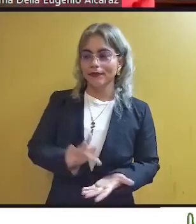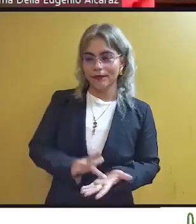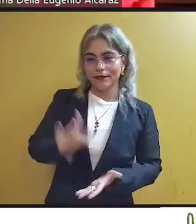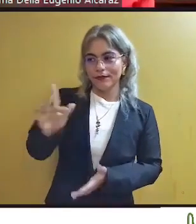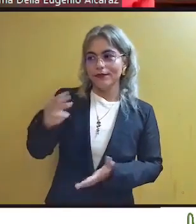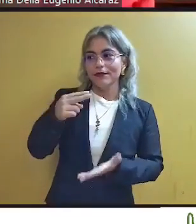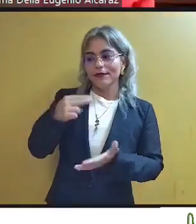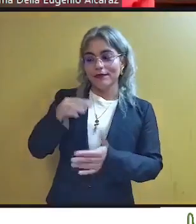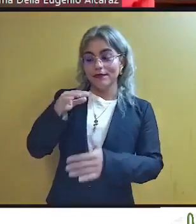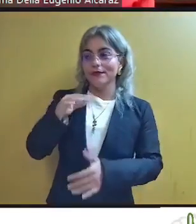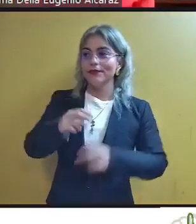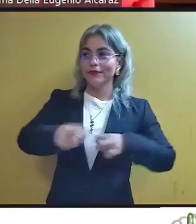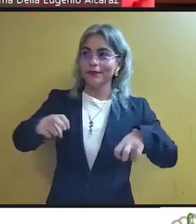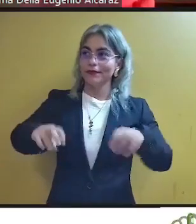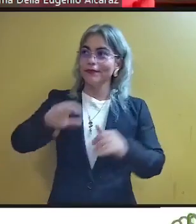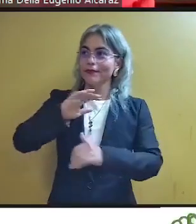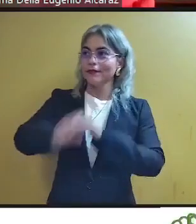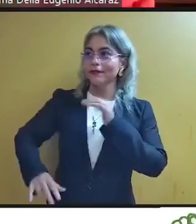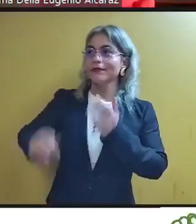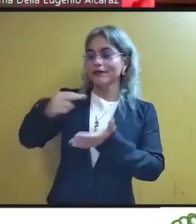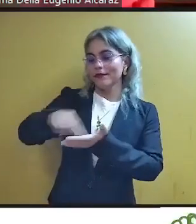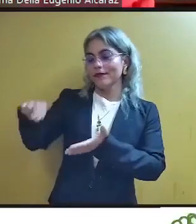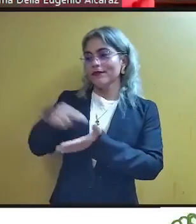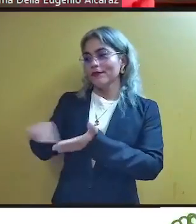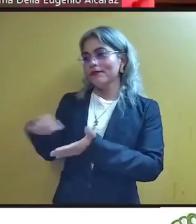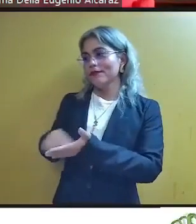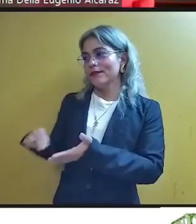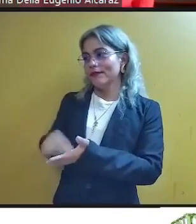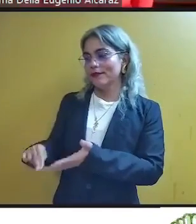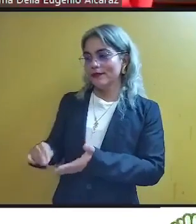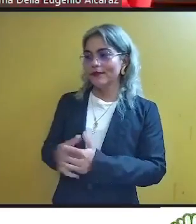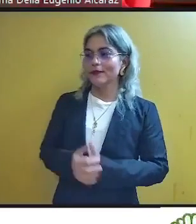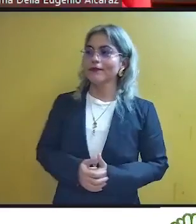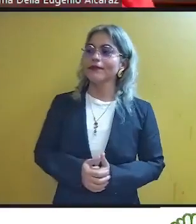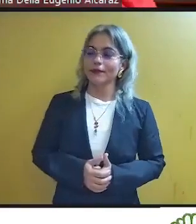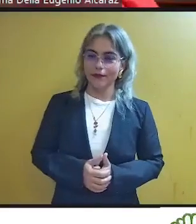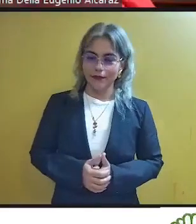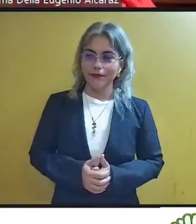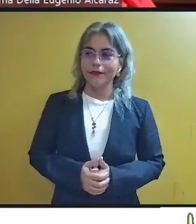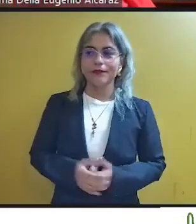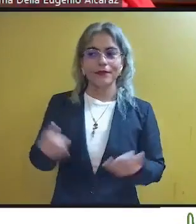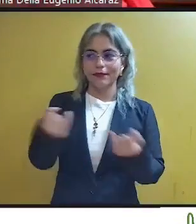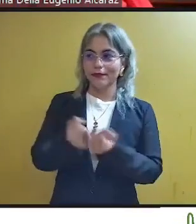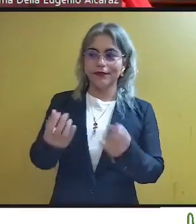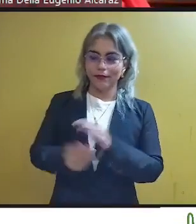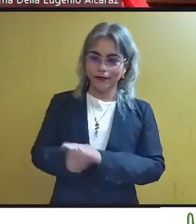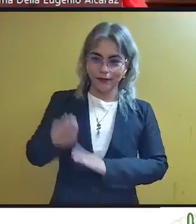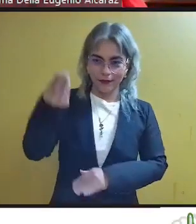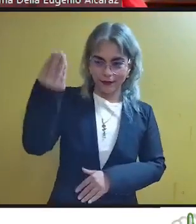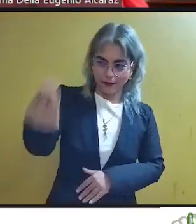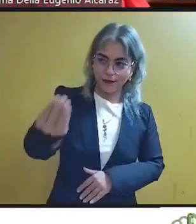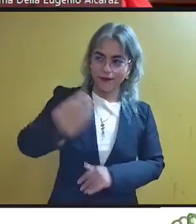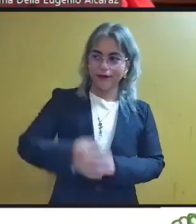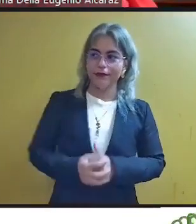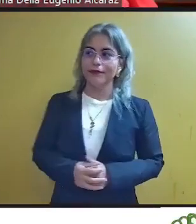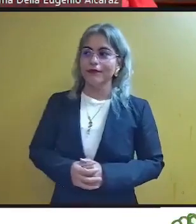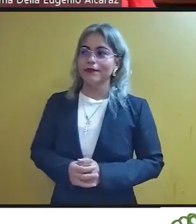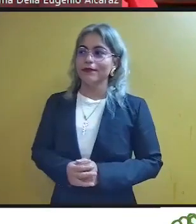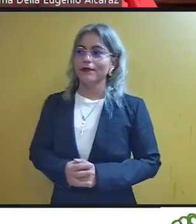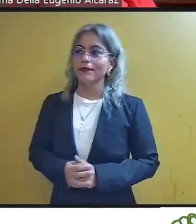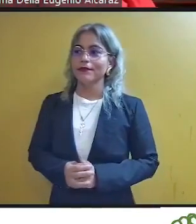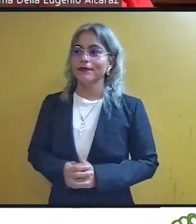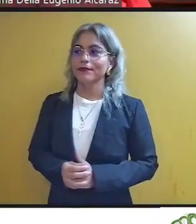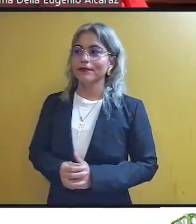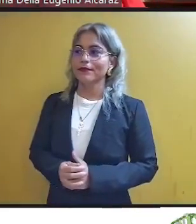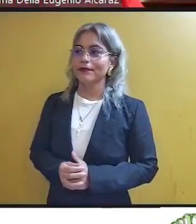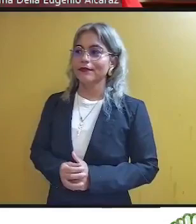las firmas a la conclusión de la presente sesión y en consecuencia notifíquese como en derecho corresponda.